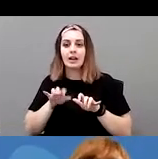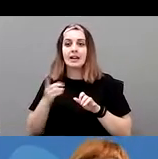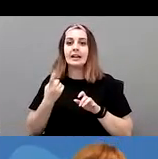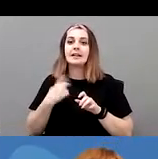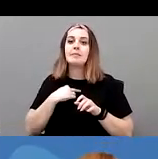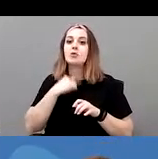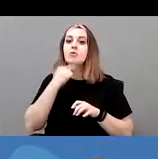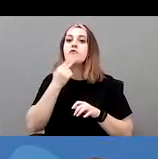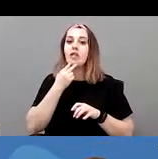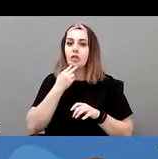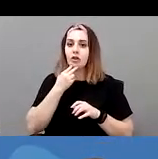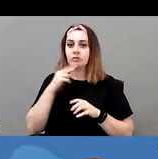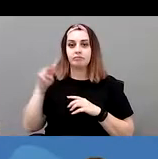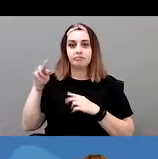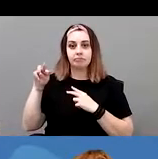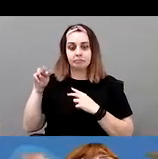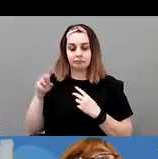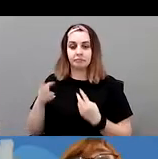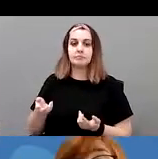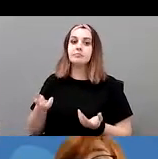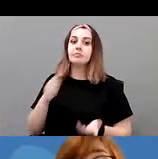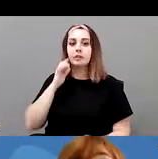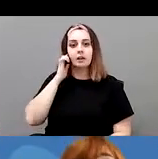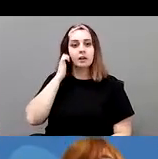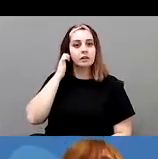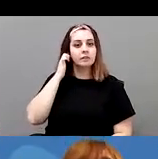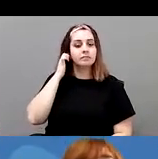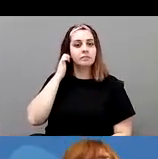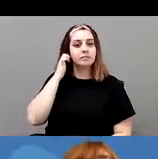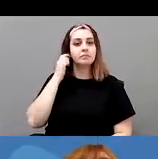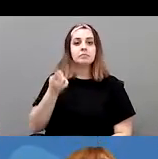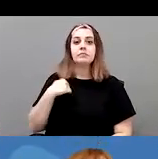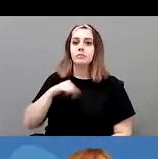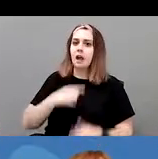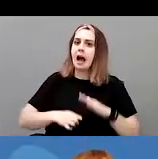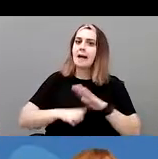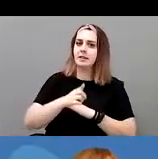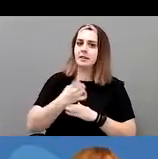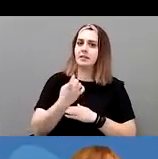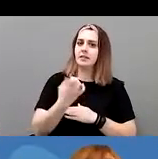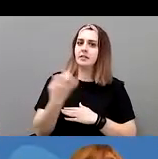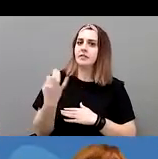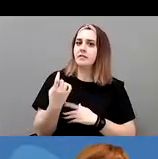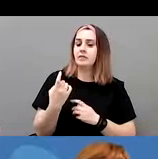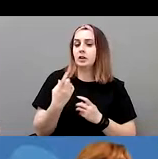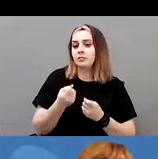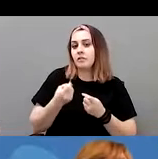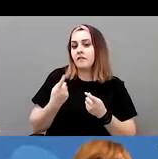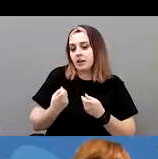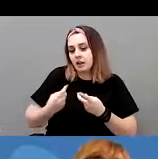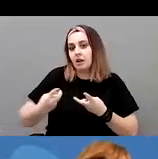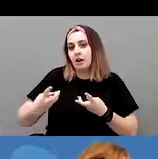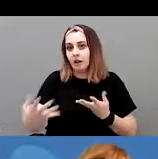voz. Entonces, de la mano de lo que hemos avanzado, queda por recorrer todo esto.